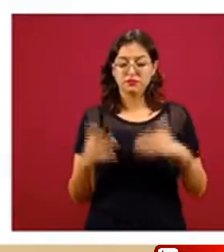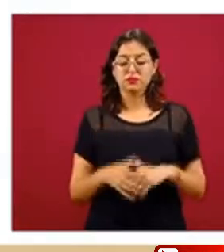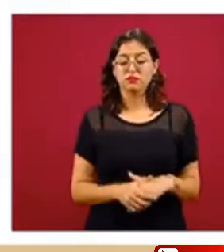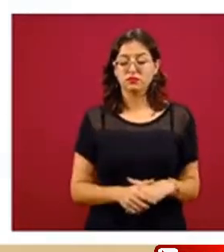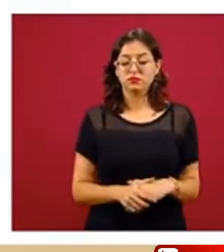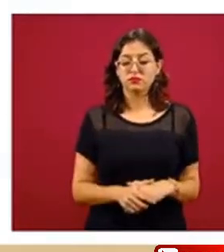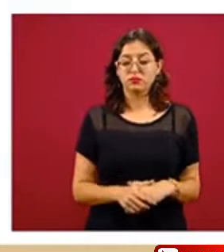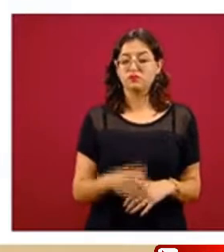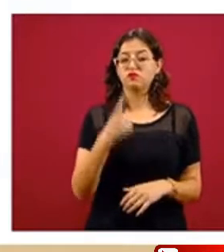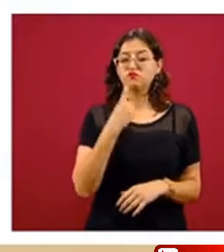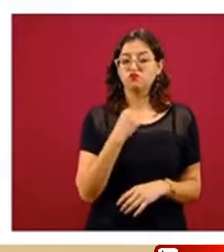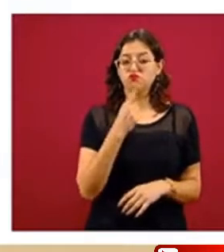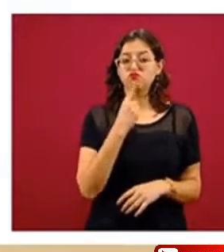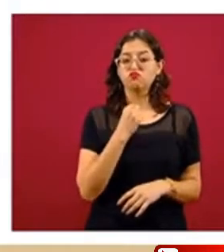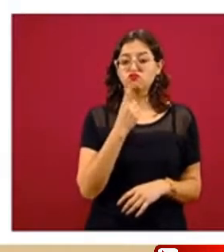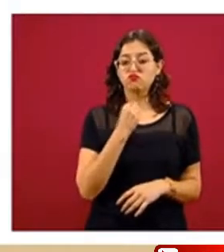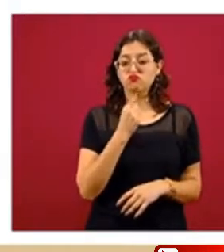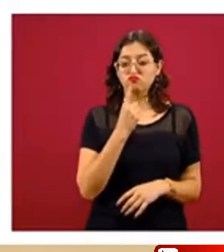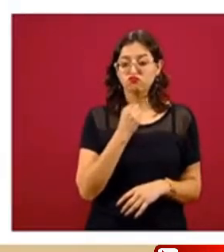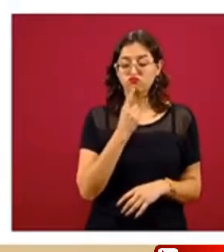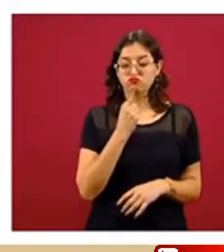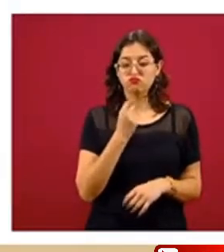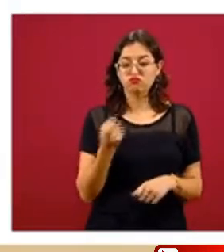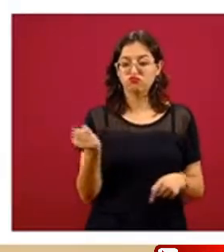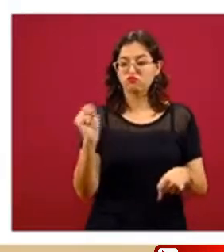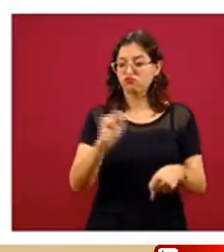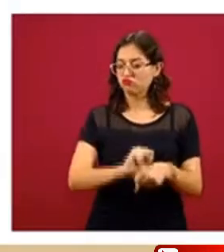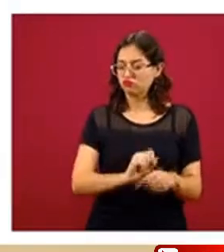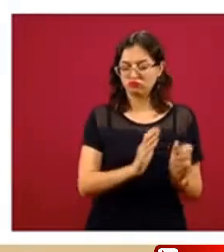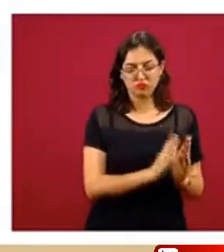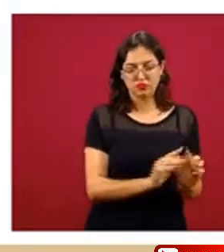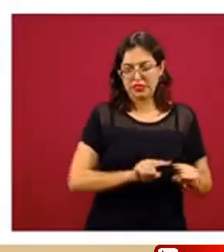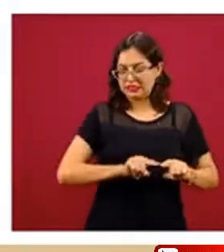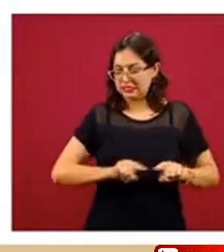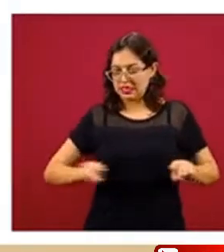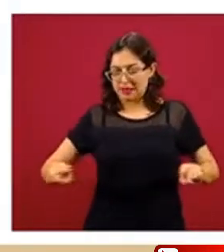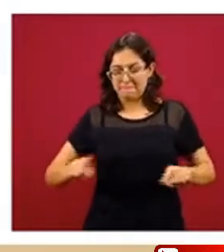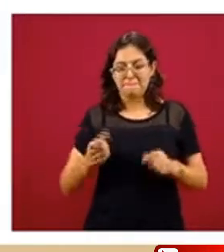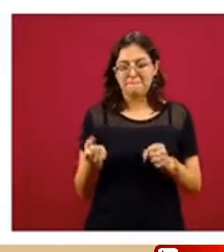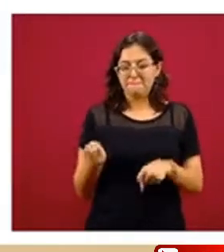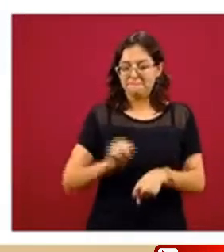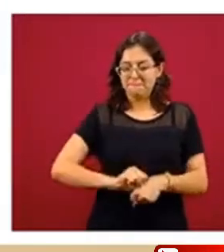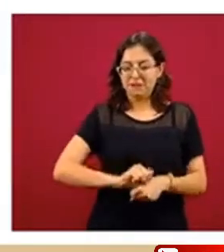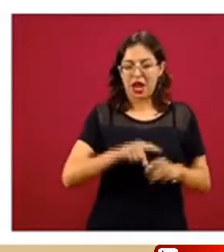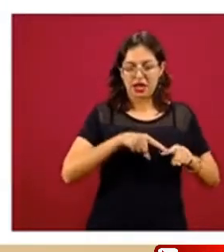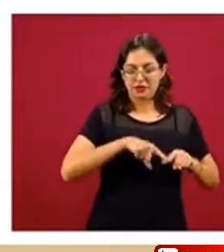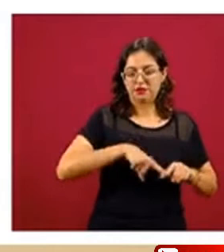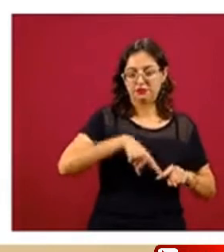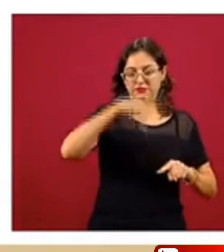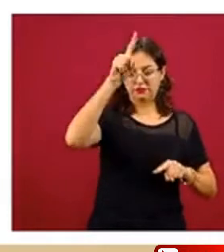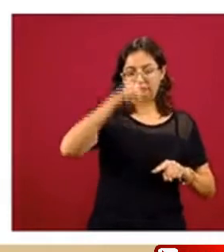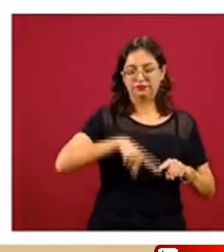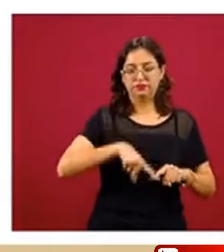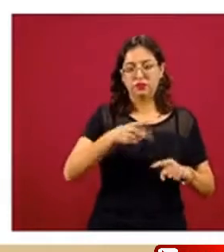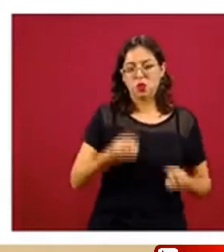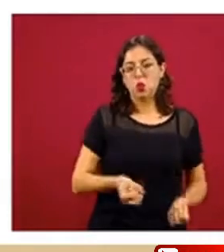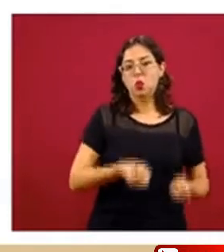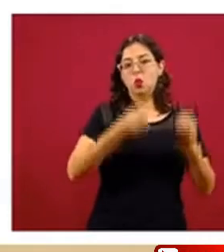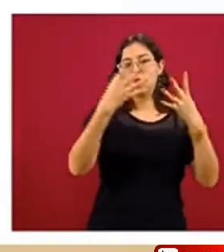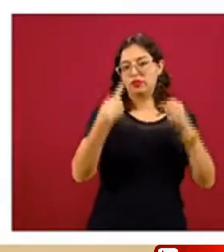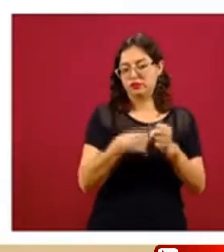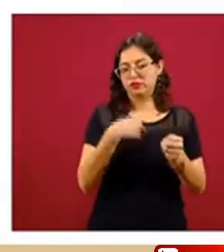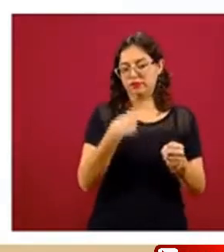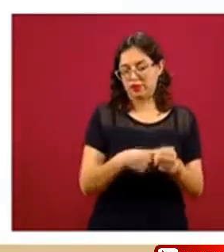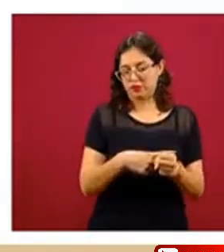la curva roja, es lo mismo, semanas epidemiológicas y aquí las incidencias de los